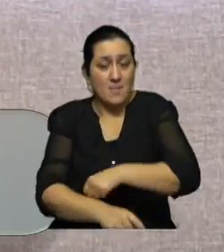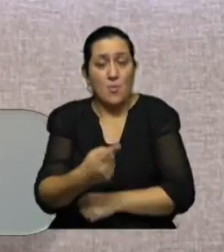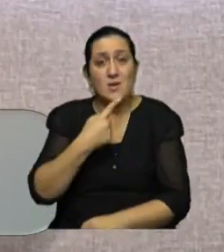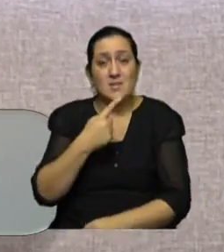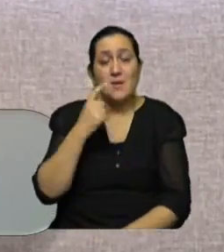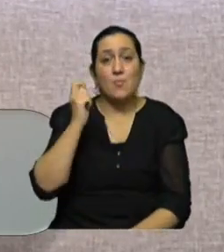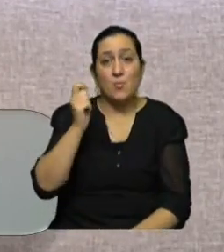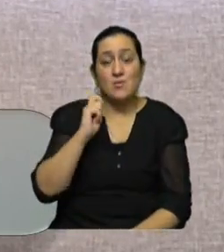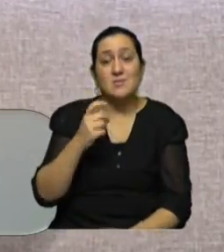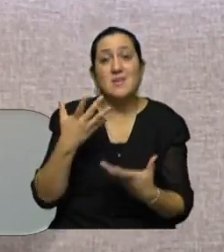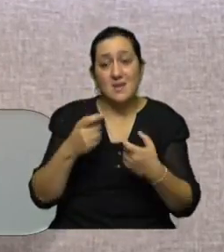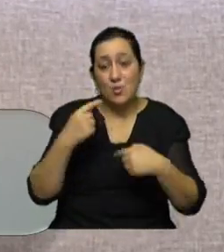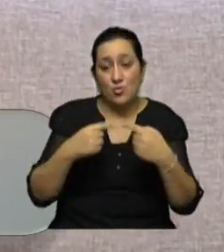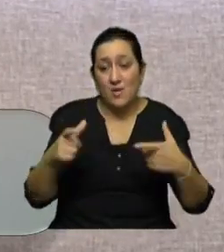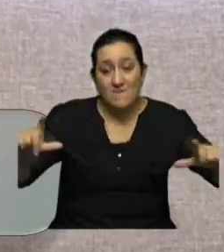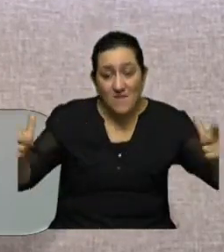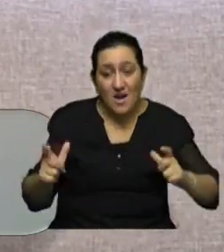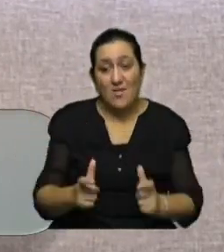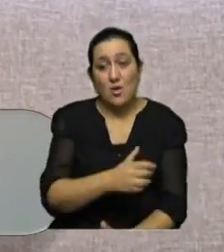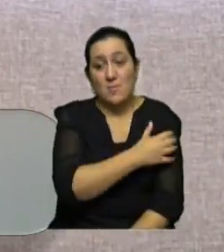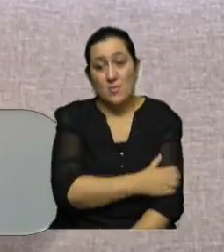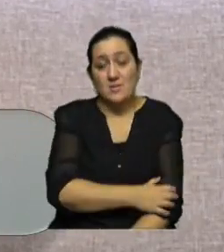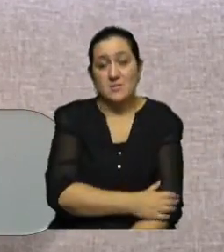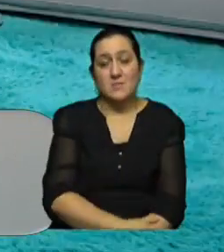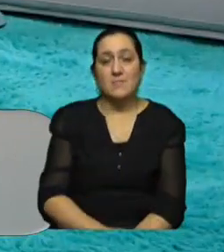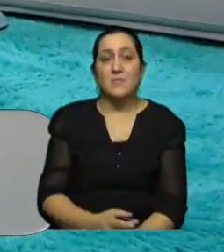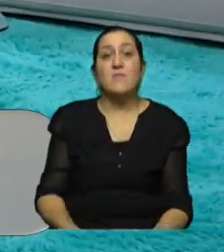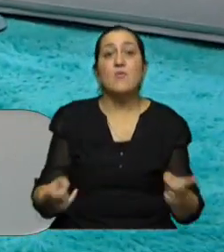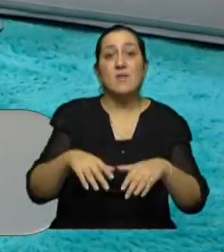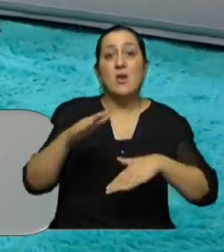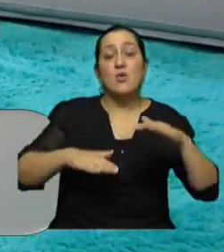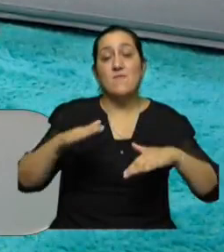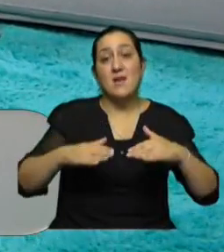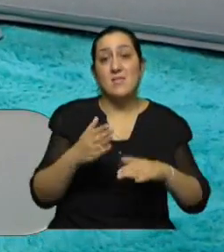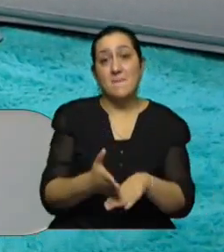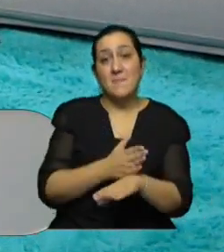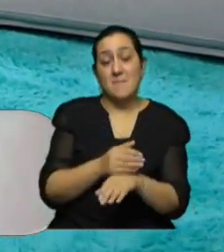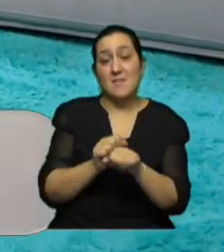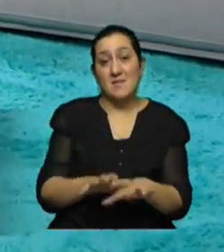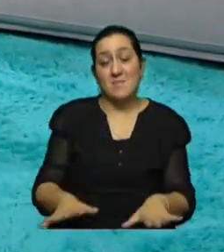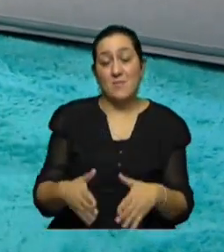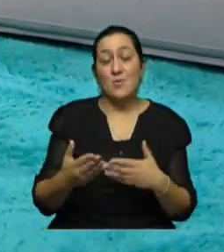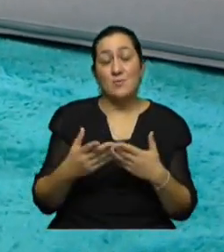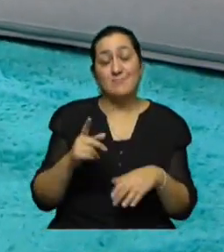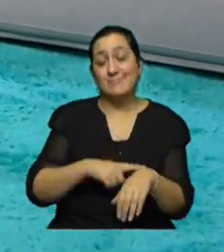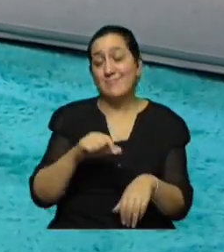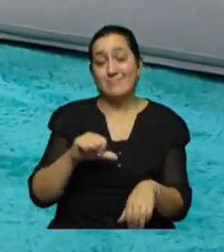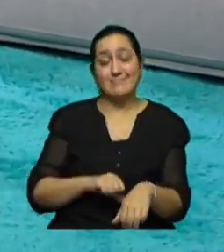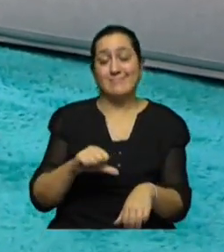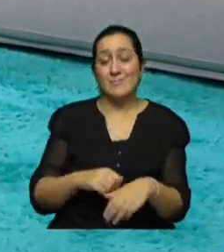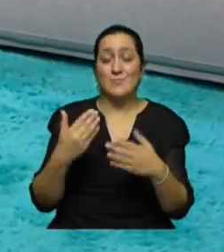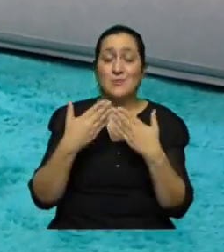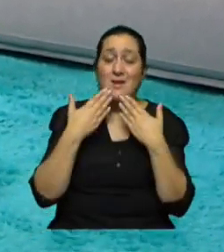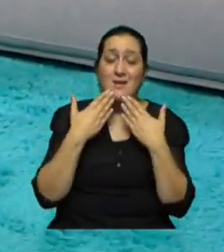queremos seguir bajando la pobreza y volver a los niveles que teníamos prepandemia. Se nos fue el tiempo, amorosa divina Alejandra. Muchísimas gracias por